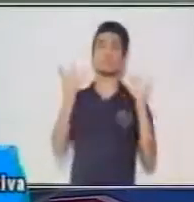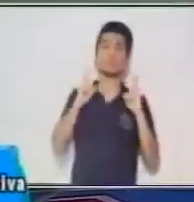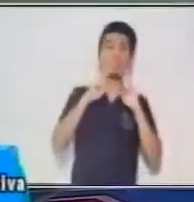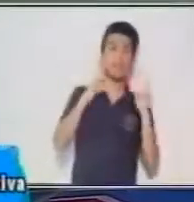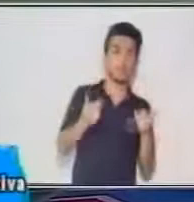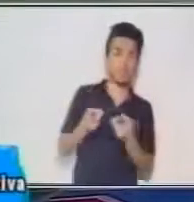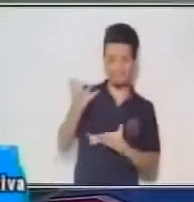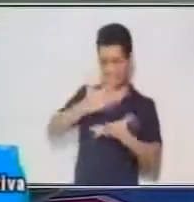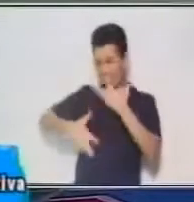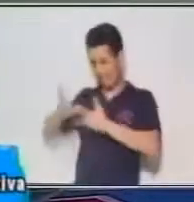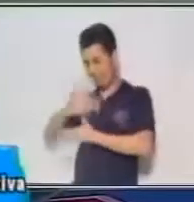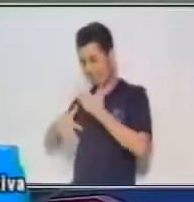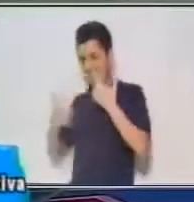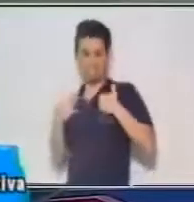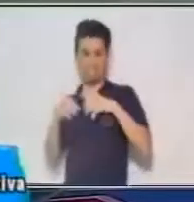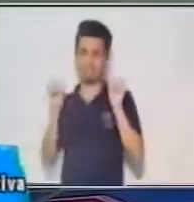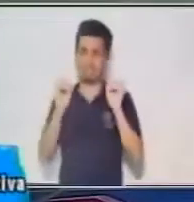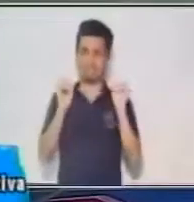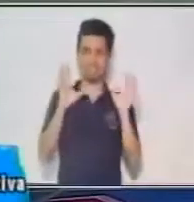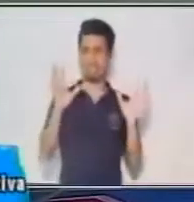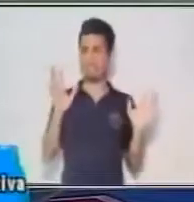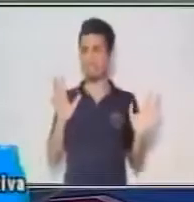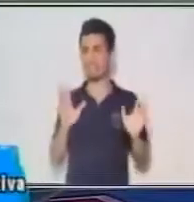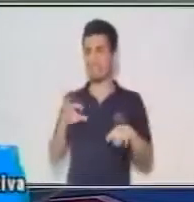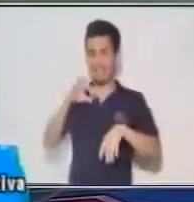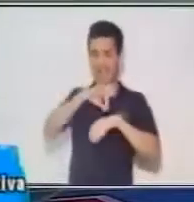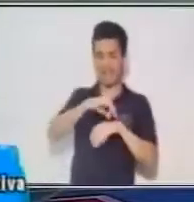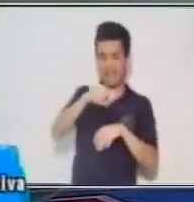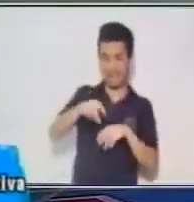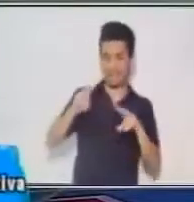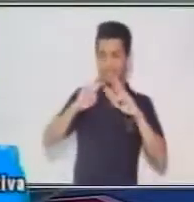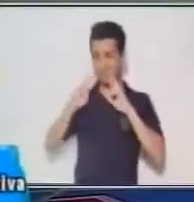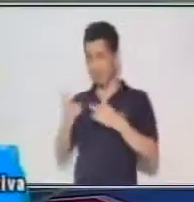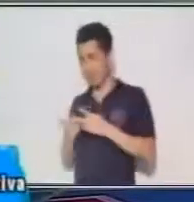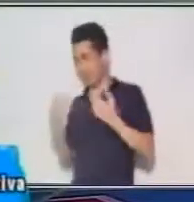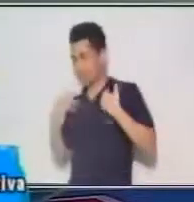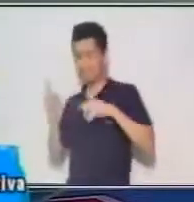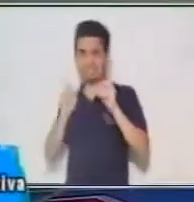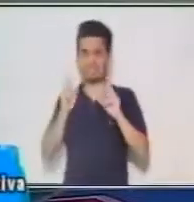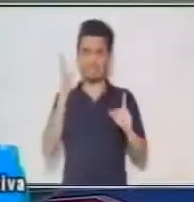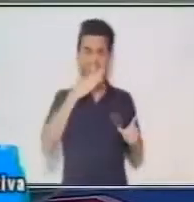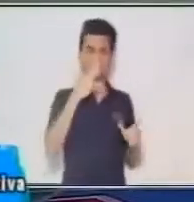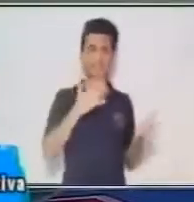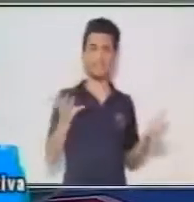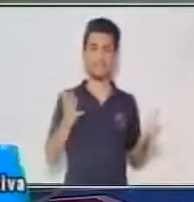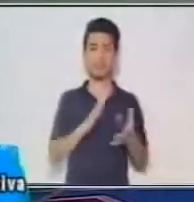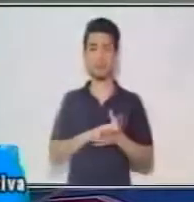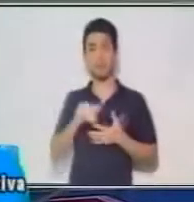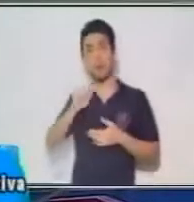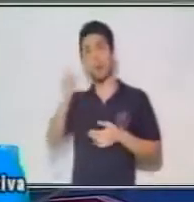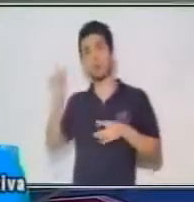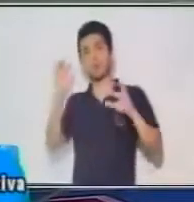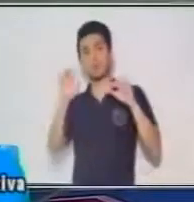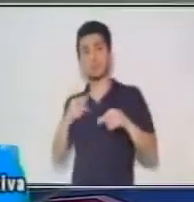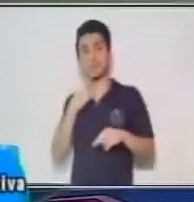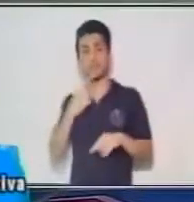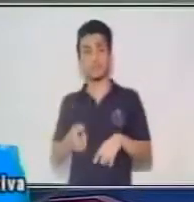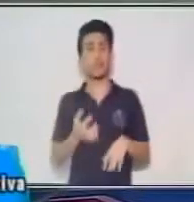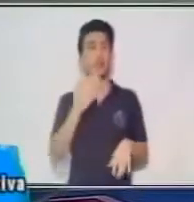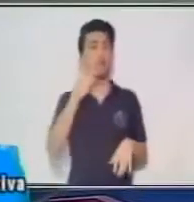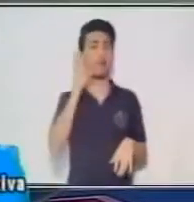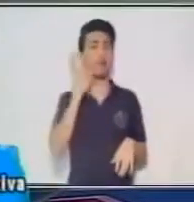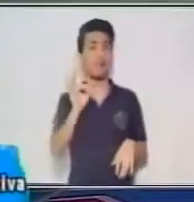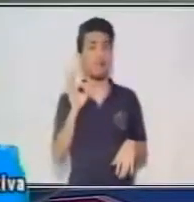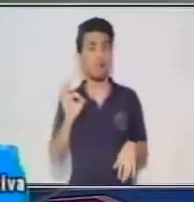revoltijo, como decimos nosotros, de carnes, verduras, ay no, eso es feo. pero otros dirán que eso es muy